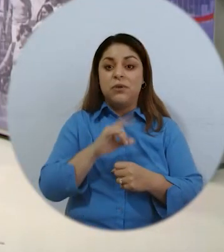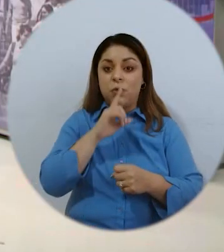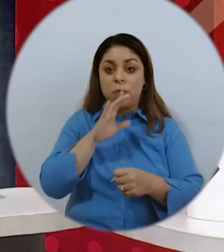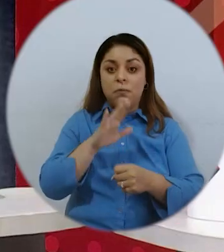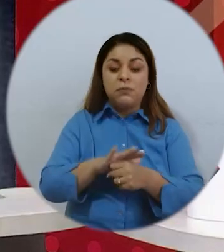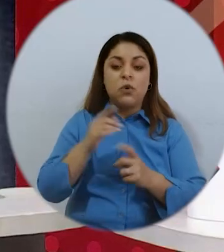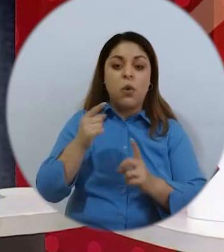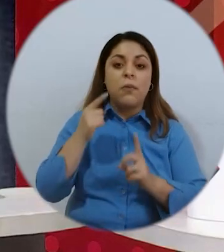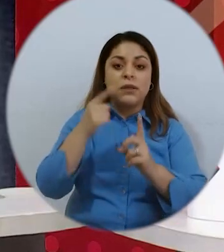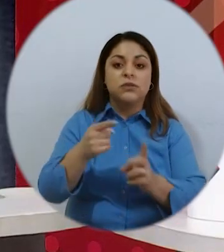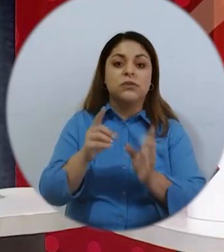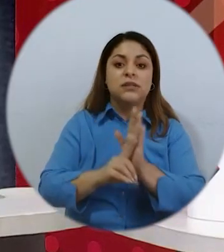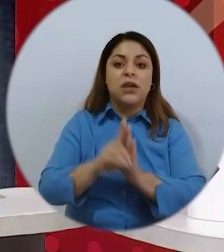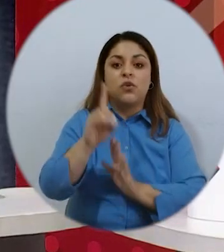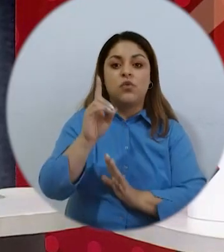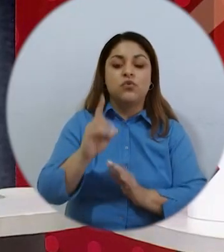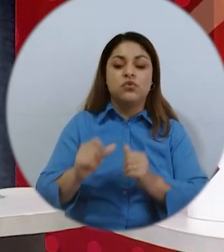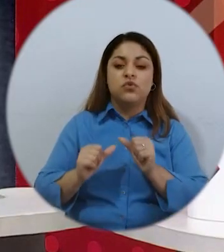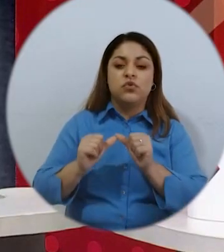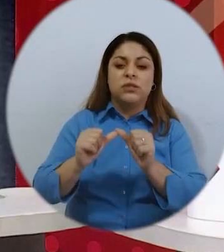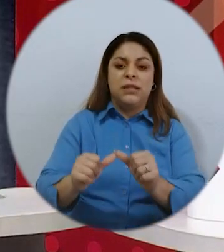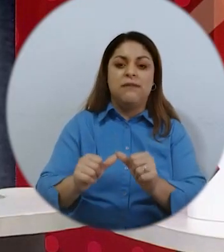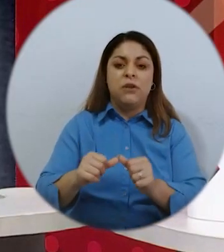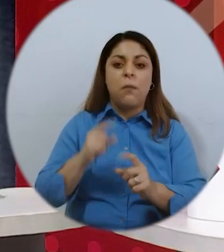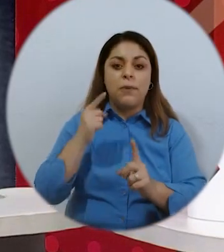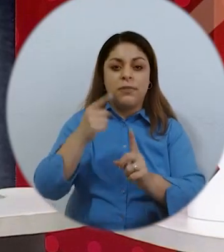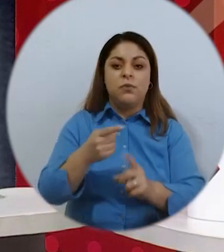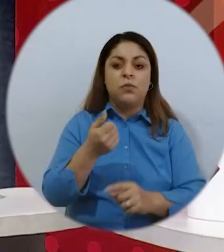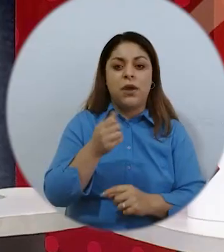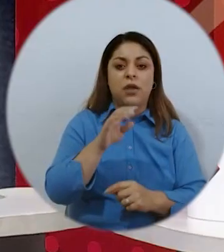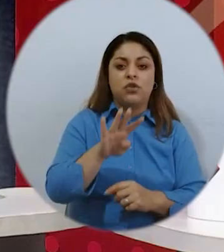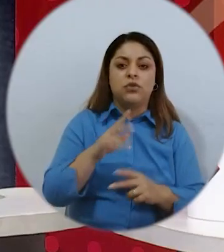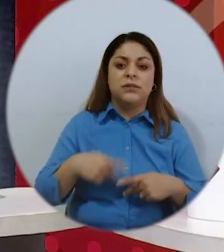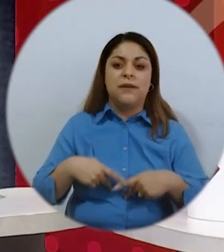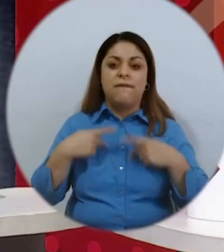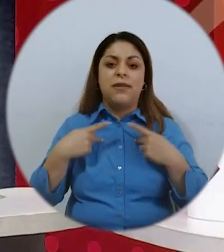el tema del cumplimiento de los objetivos de desarrollo sostenible del objetivo